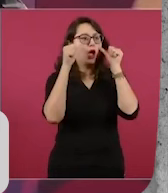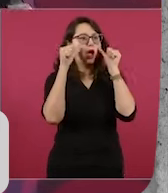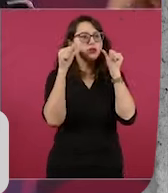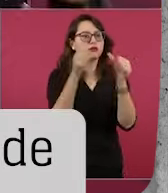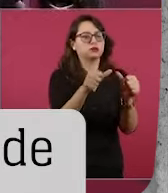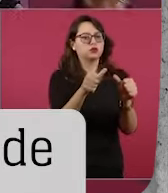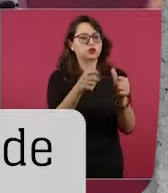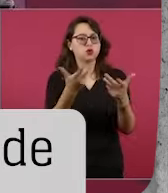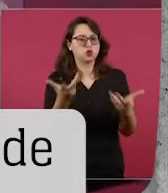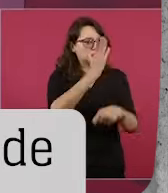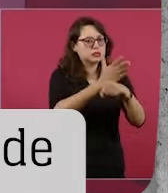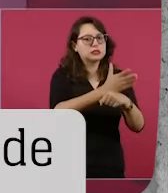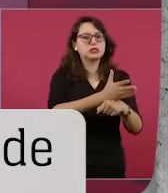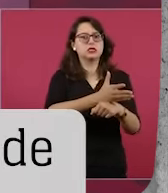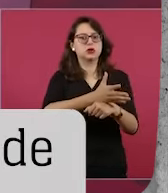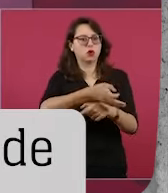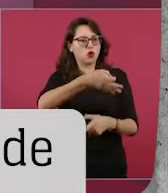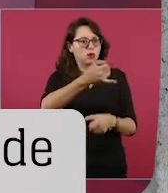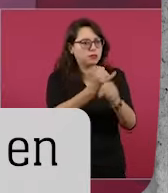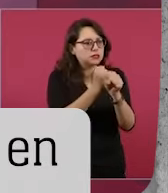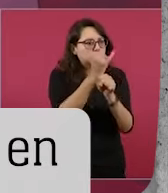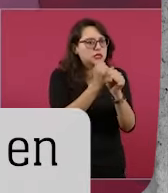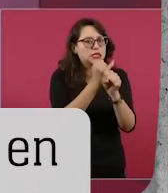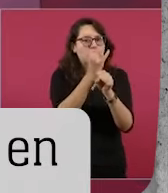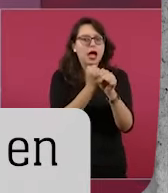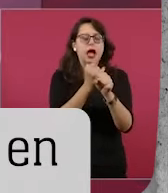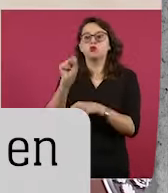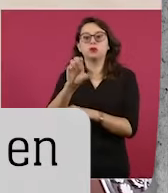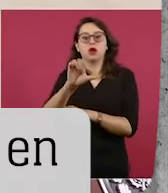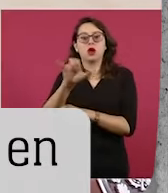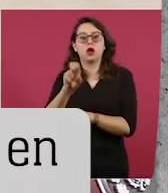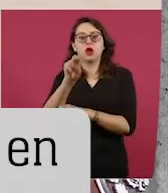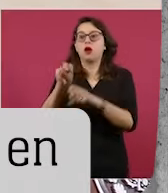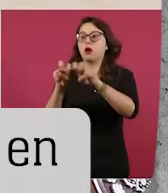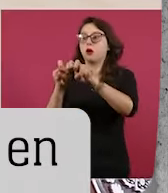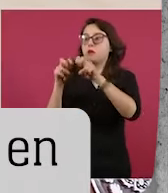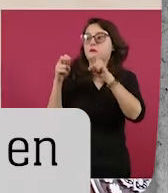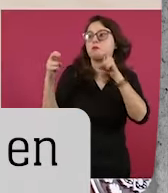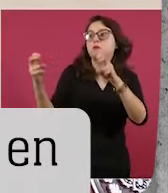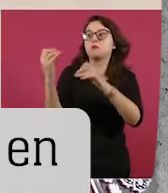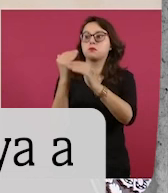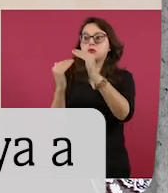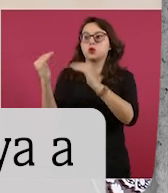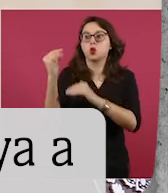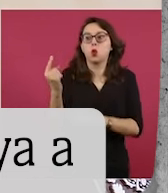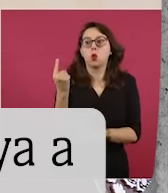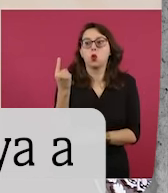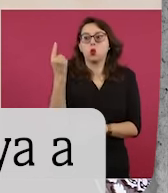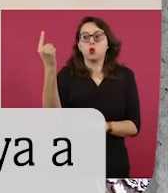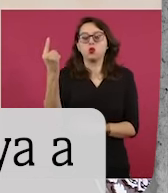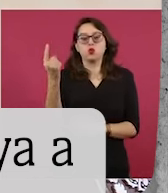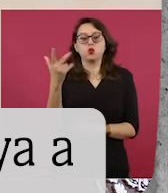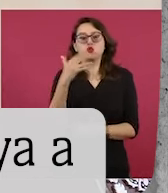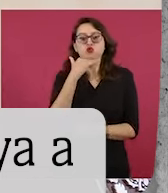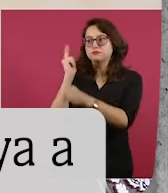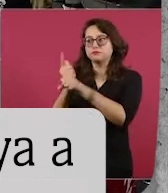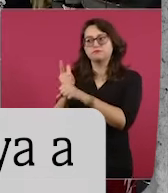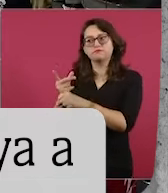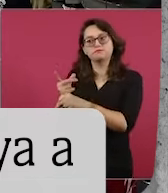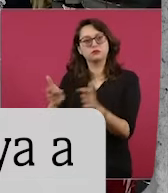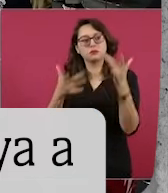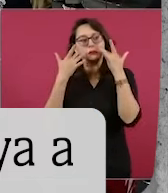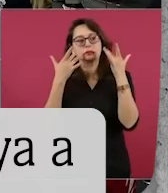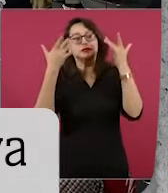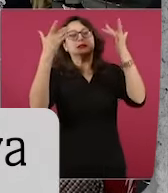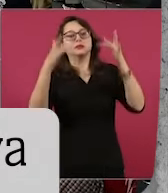Bueno, un ministro acusado de corrupción presentó su renuncia en ese entonces. Medina Mora. Sí, pero